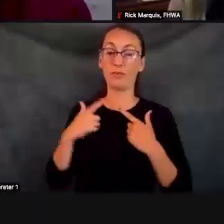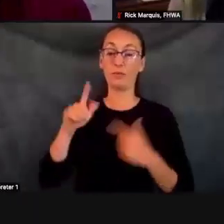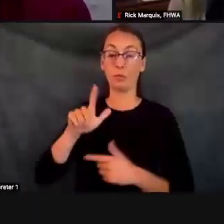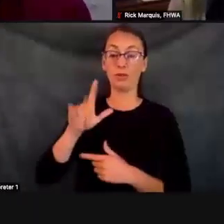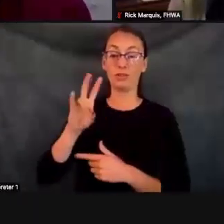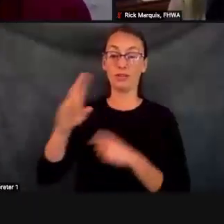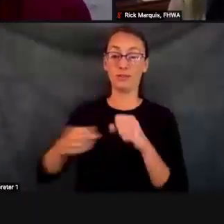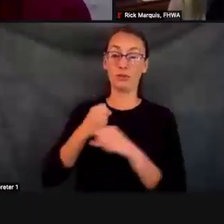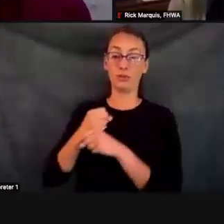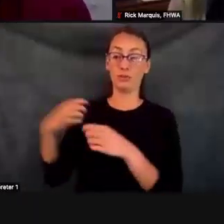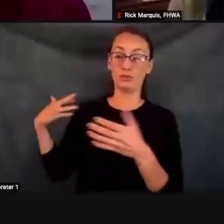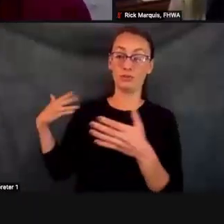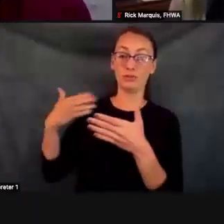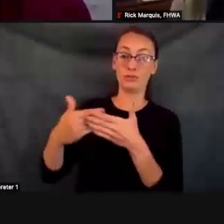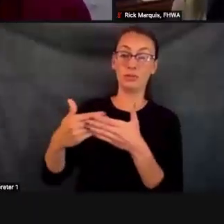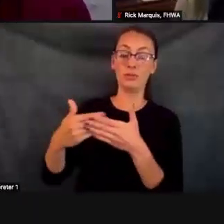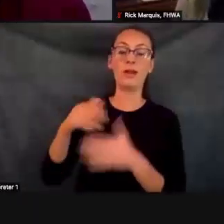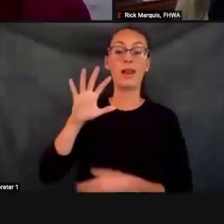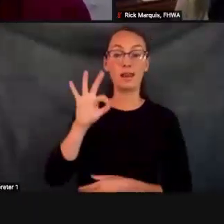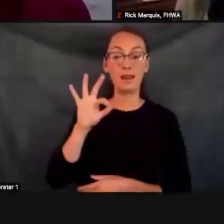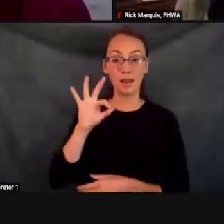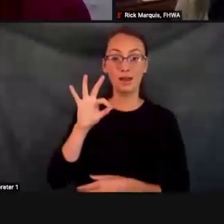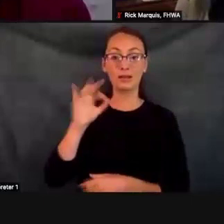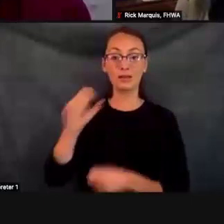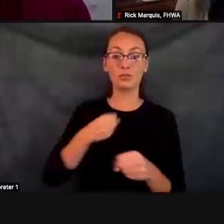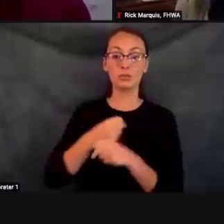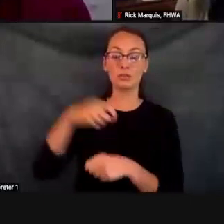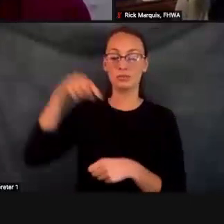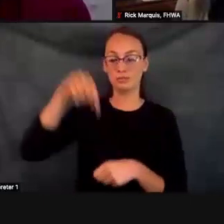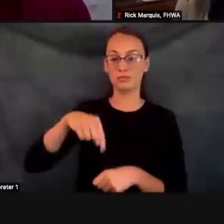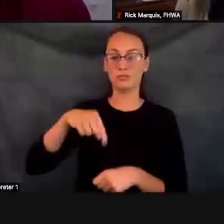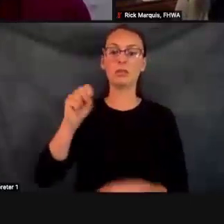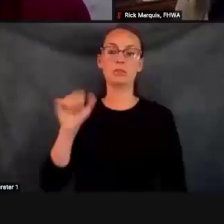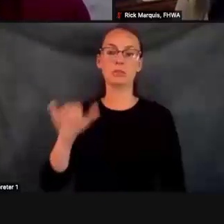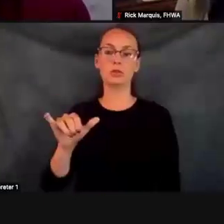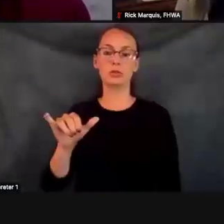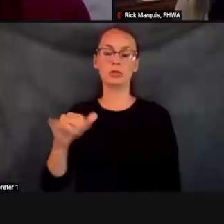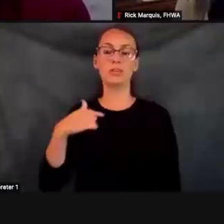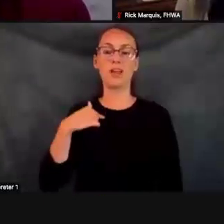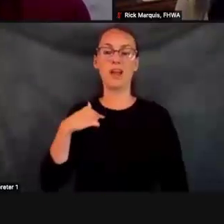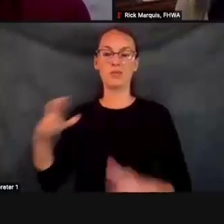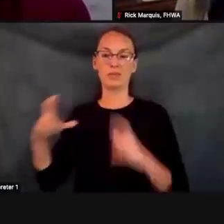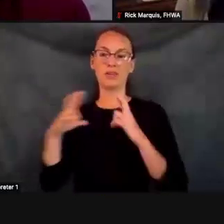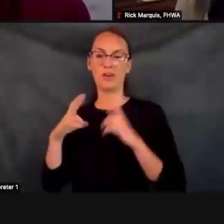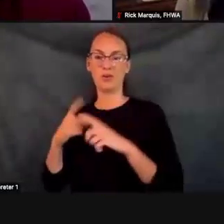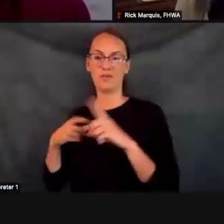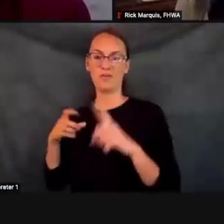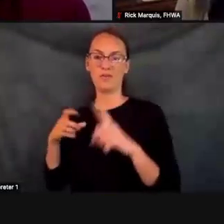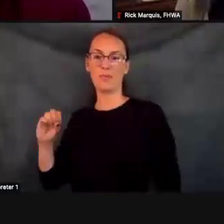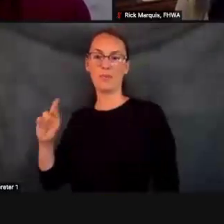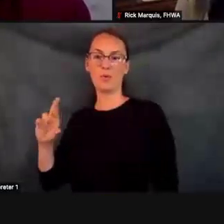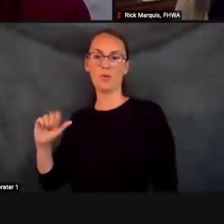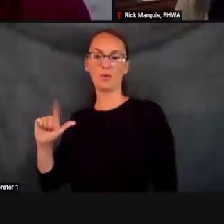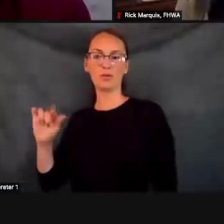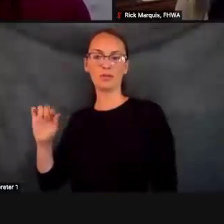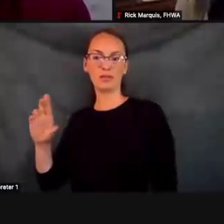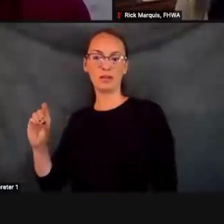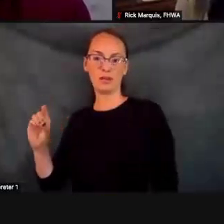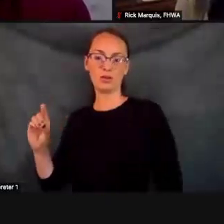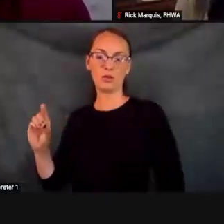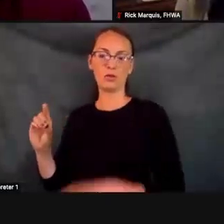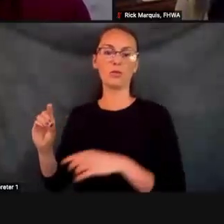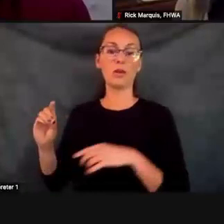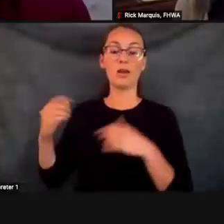He vivido en el Central de Nueva York en los últimos 27 años y 9 en Syracuse. Me jubilé